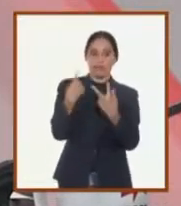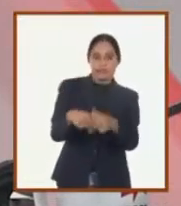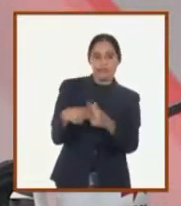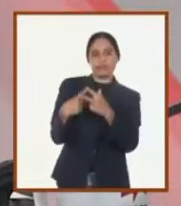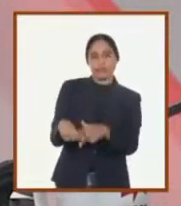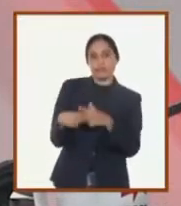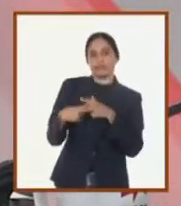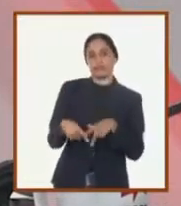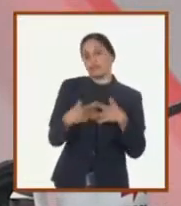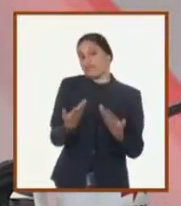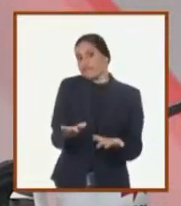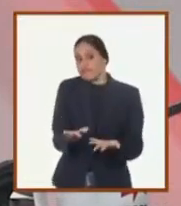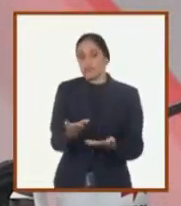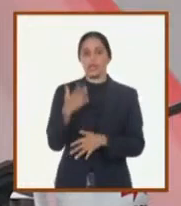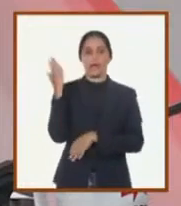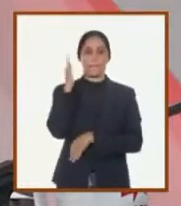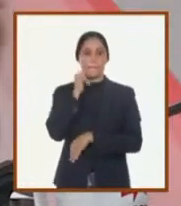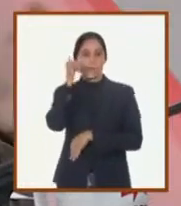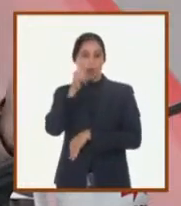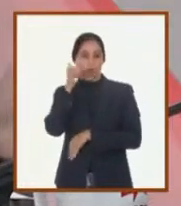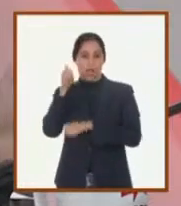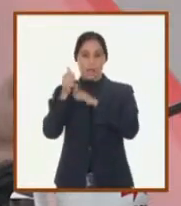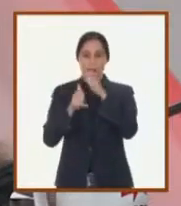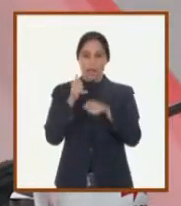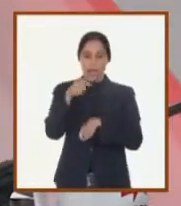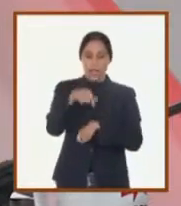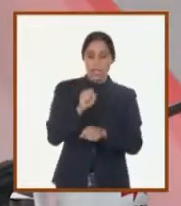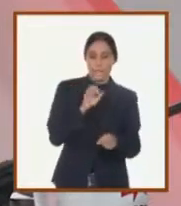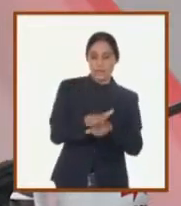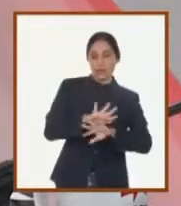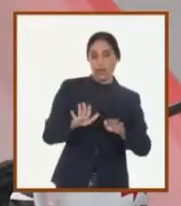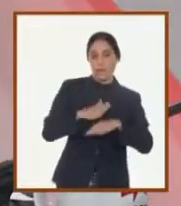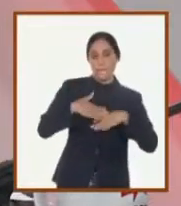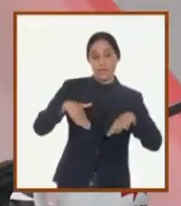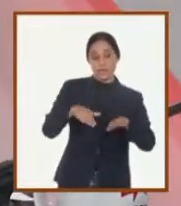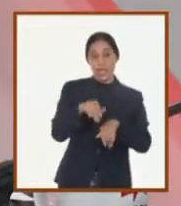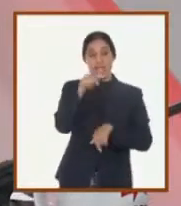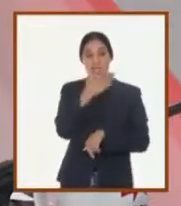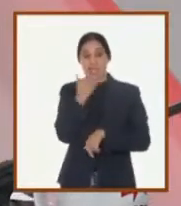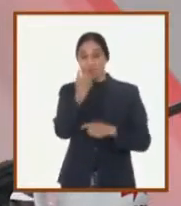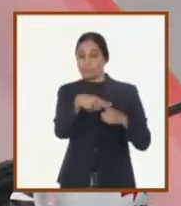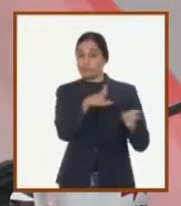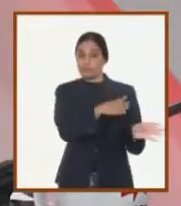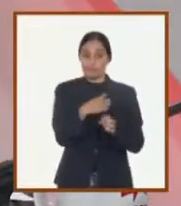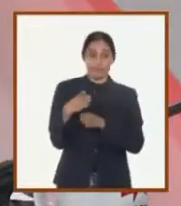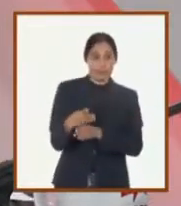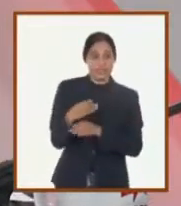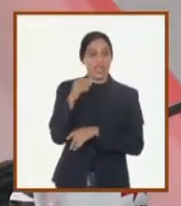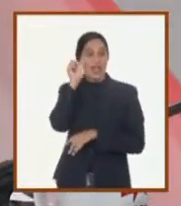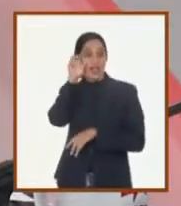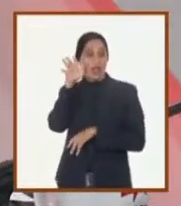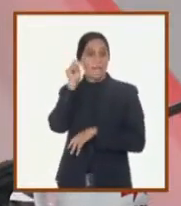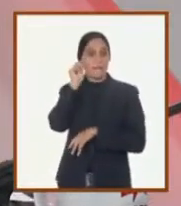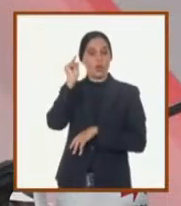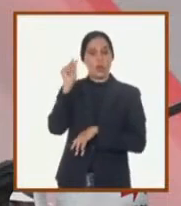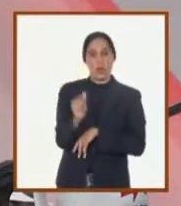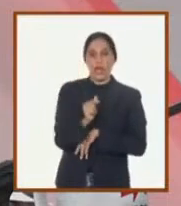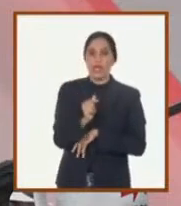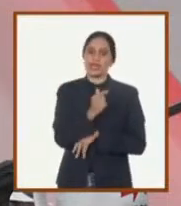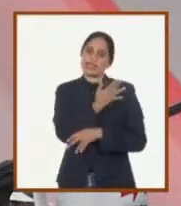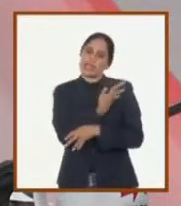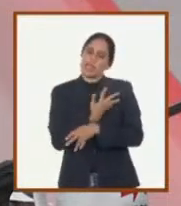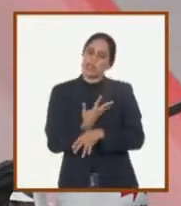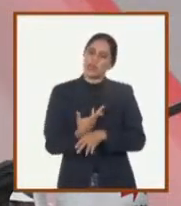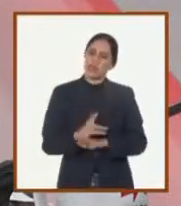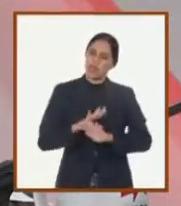sucedido en este inicio de nuestra mesa redonda Celia Sánchez manduley La que tenía esa sensibilidad para las personas pero